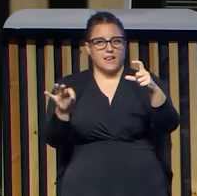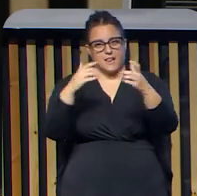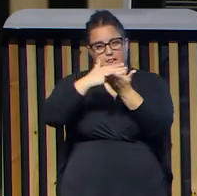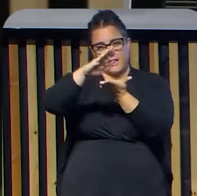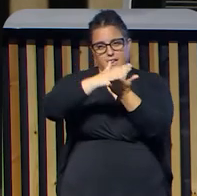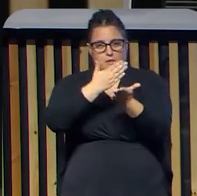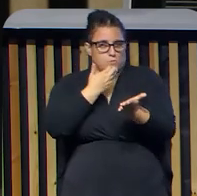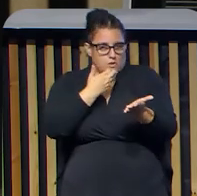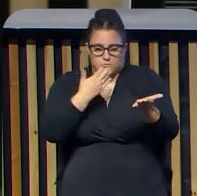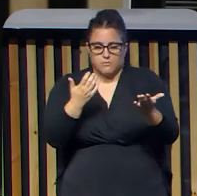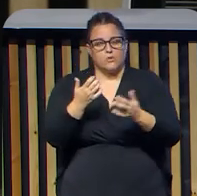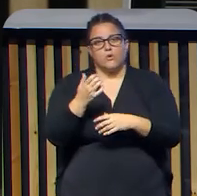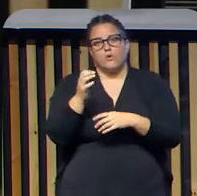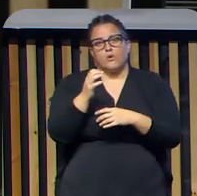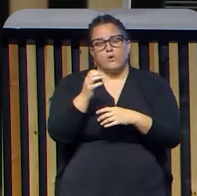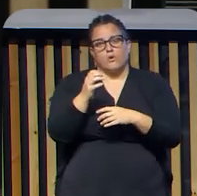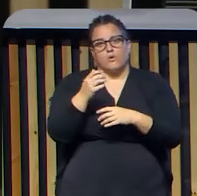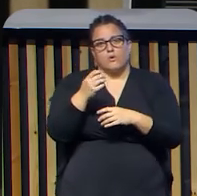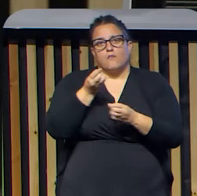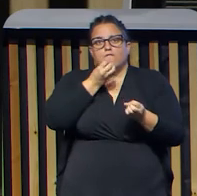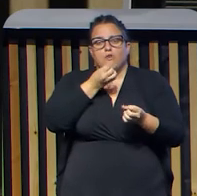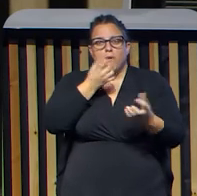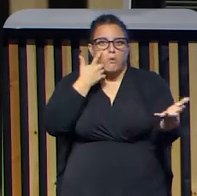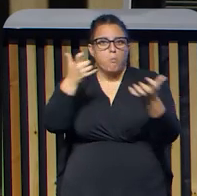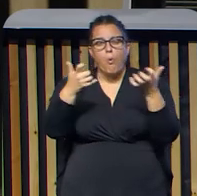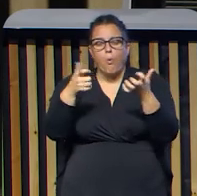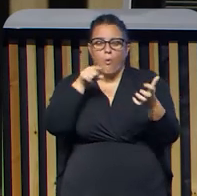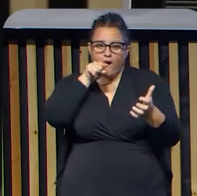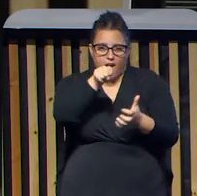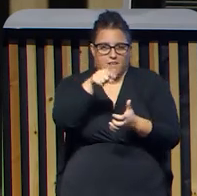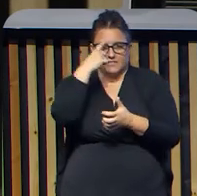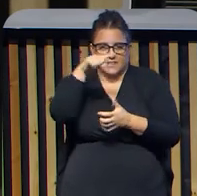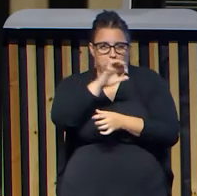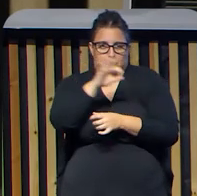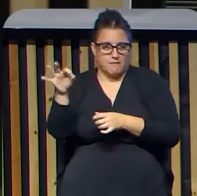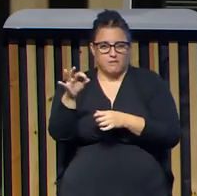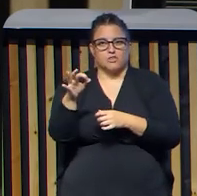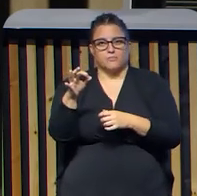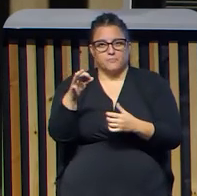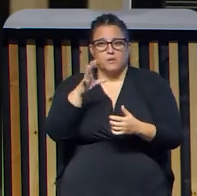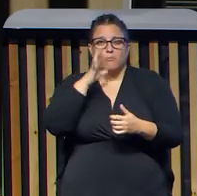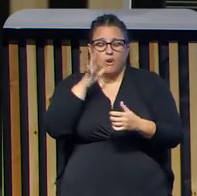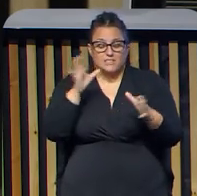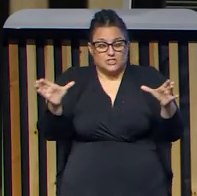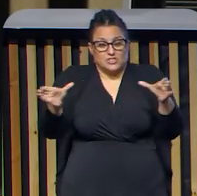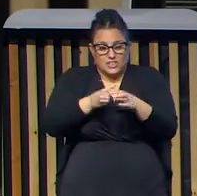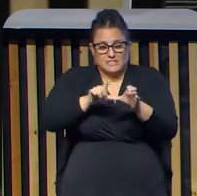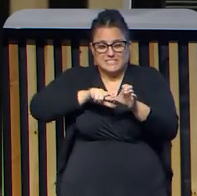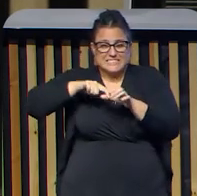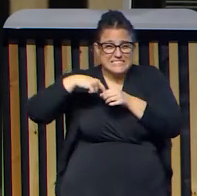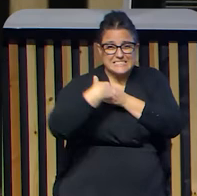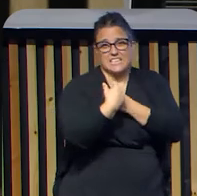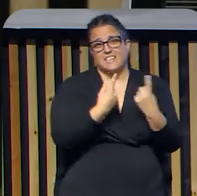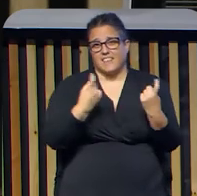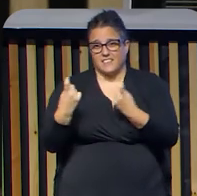necesitamos estos equipos multidisciplinares y lo que no queremos Es simplemente hacer un maquillaje que no está mal